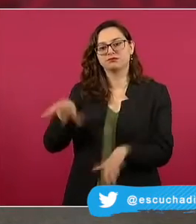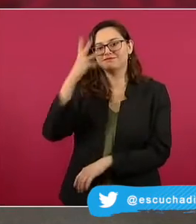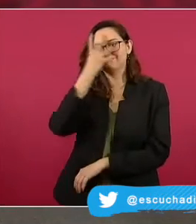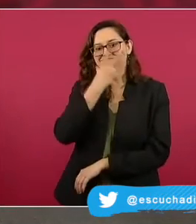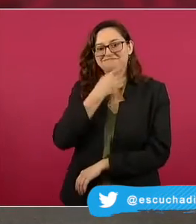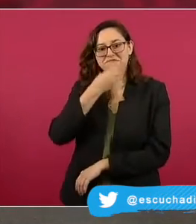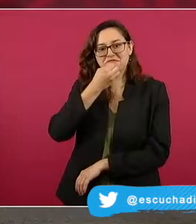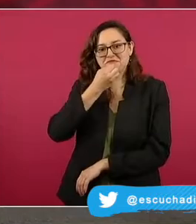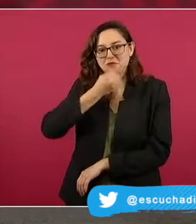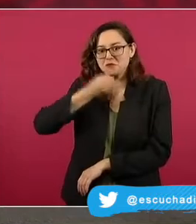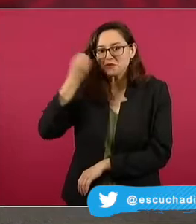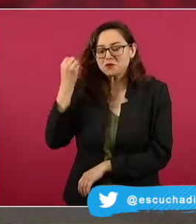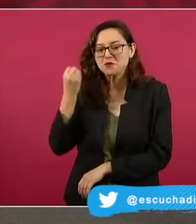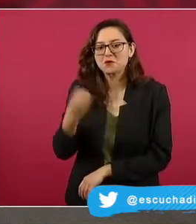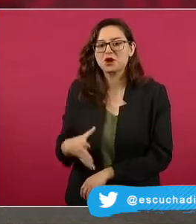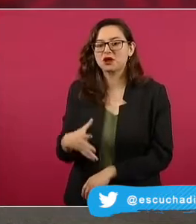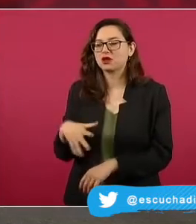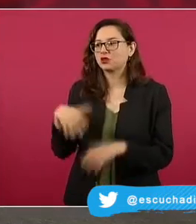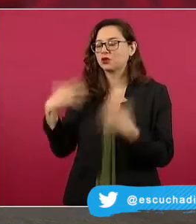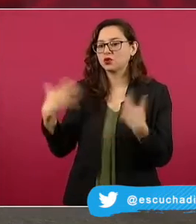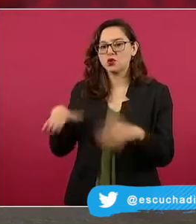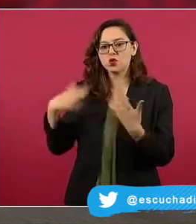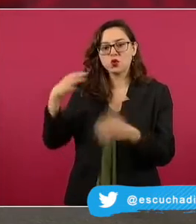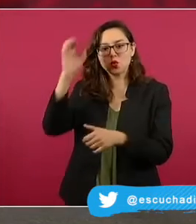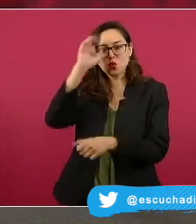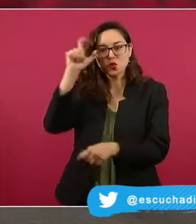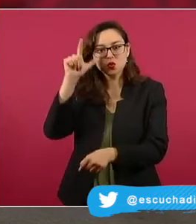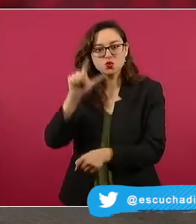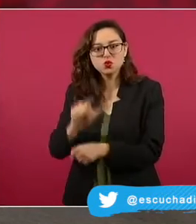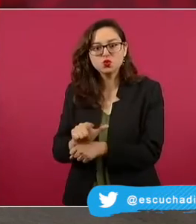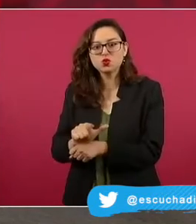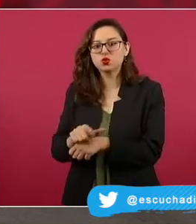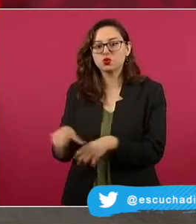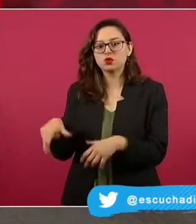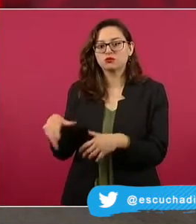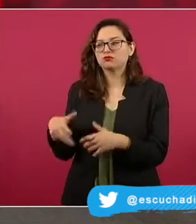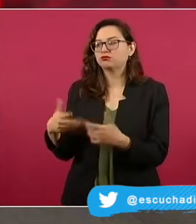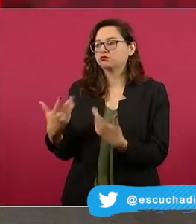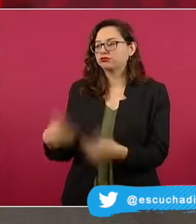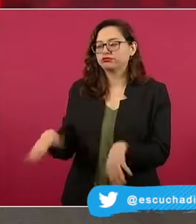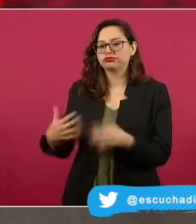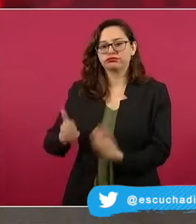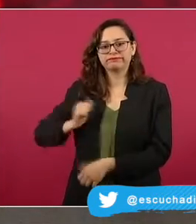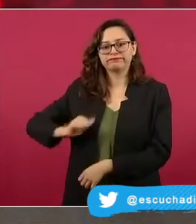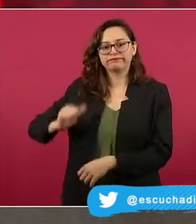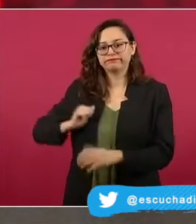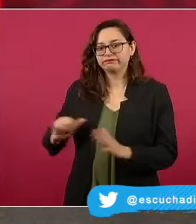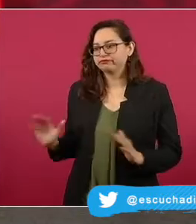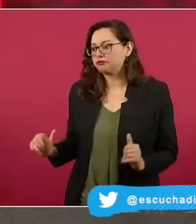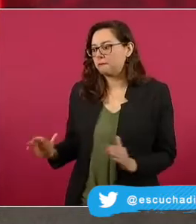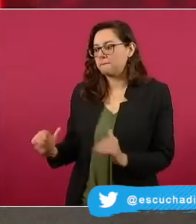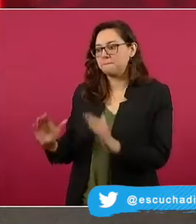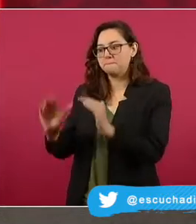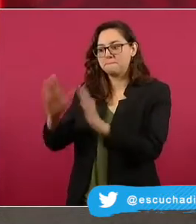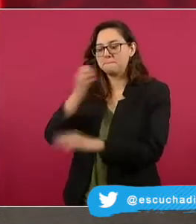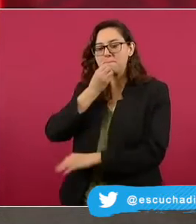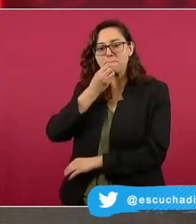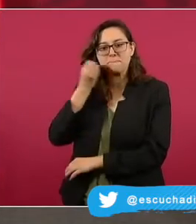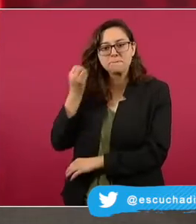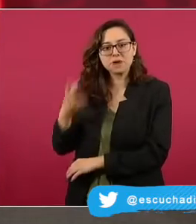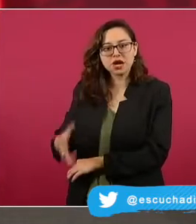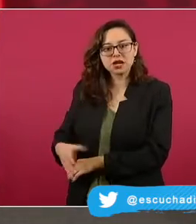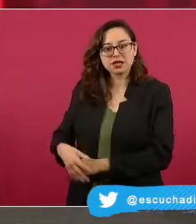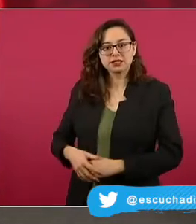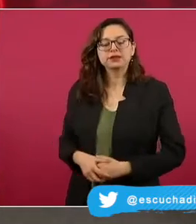México. Artísticas, culturales. Sobre la investigación en torno al expresidente Peña Nieto, el presidente reitera que